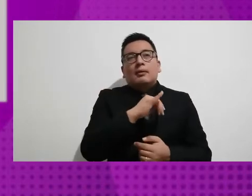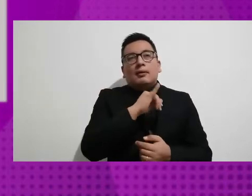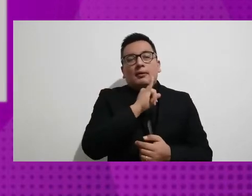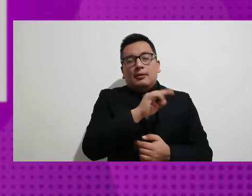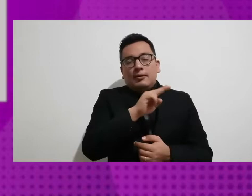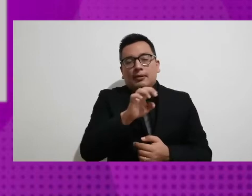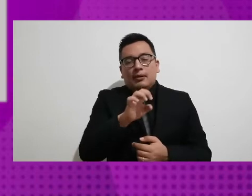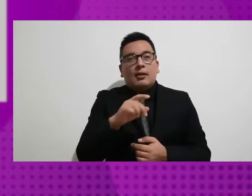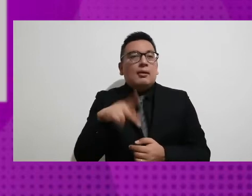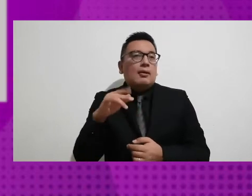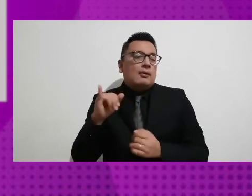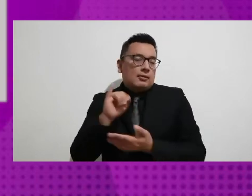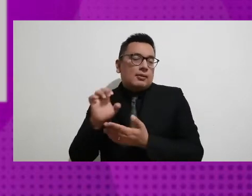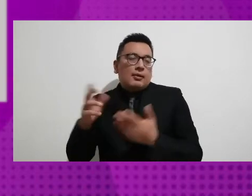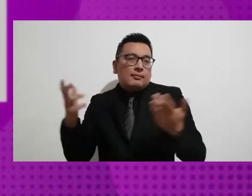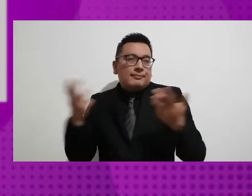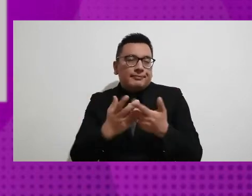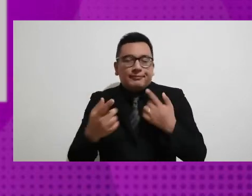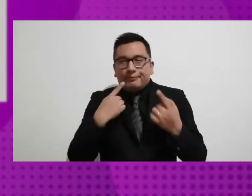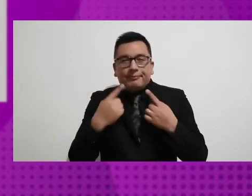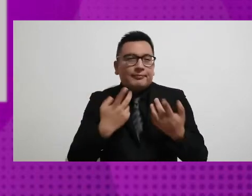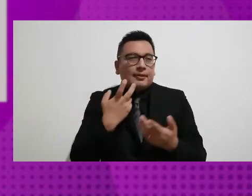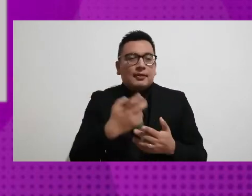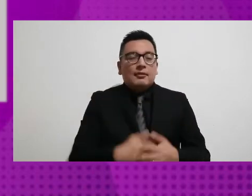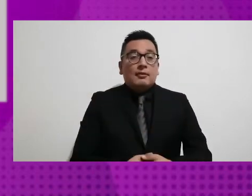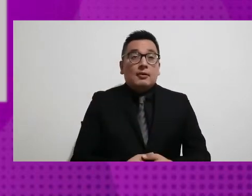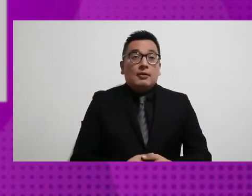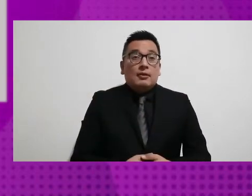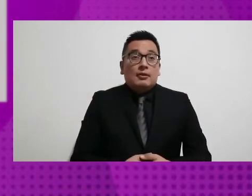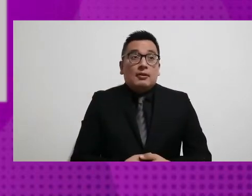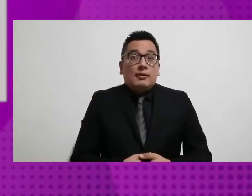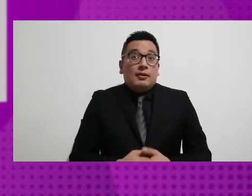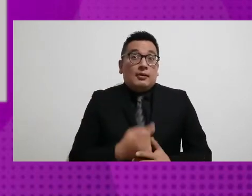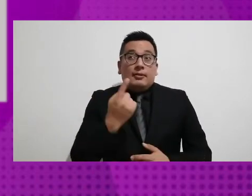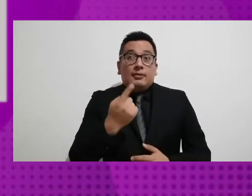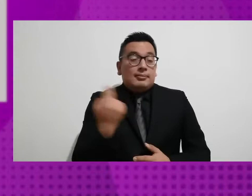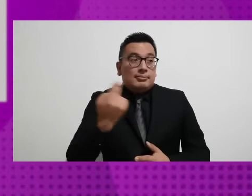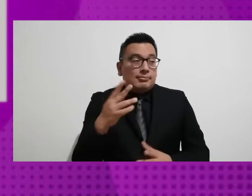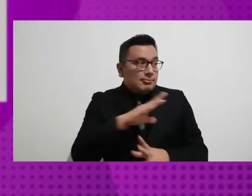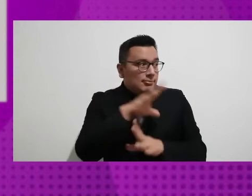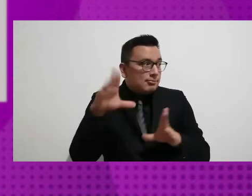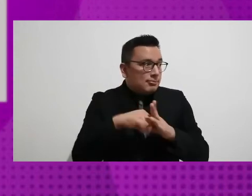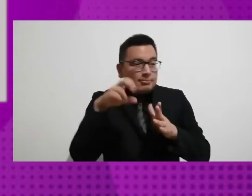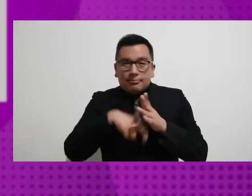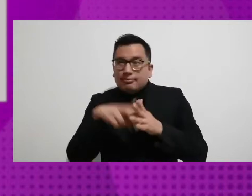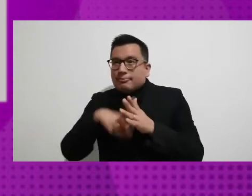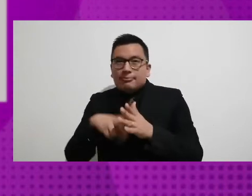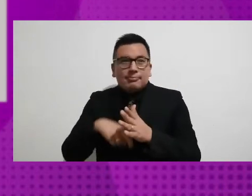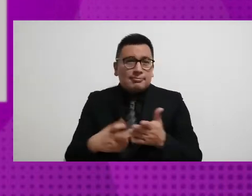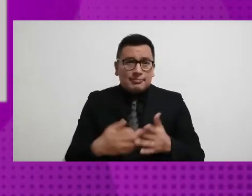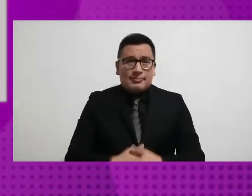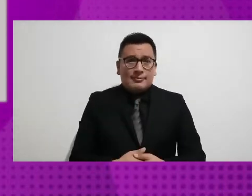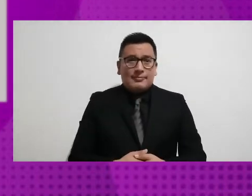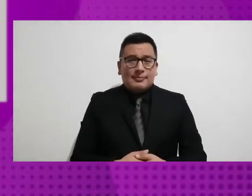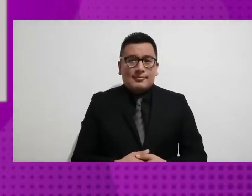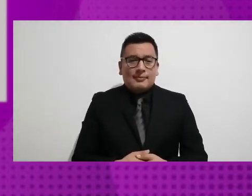Nacional Electoral y en el Instituto Electoral de Coahuila. Se generaron, porque además pues había que cambiarlo todo, ¿no? O sea, es una